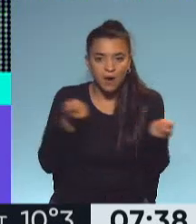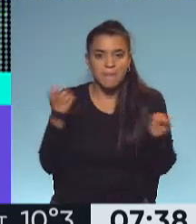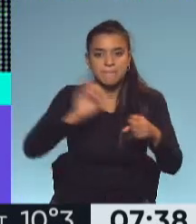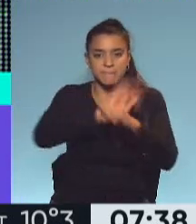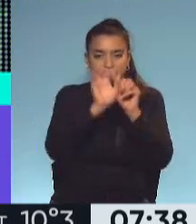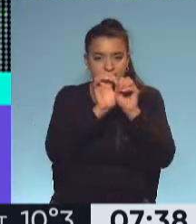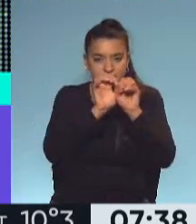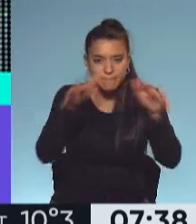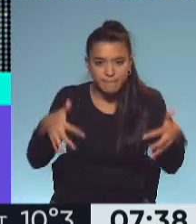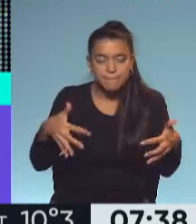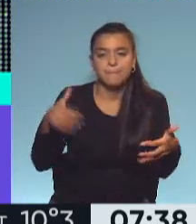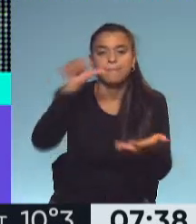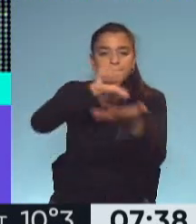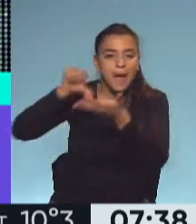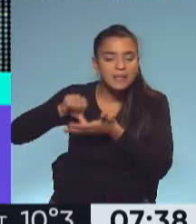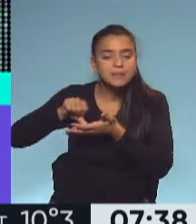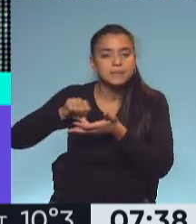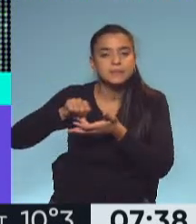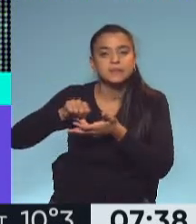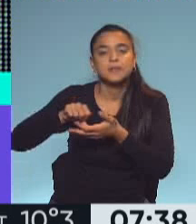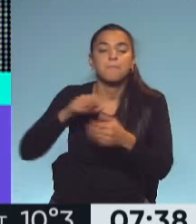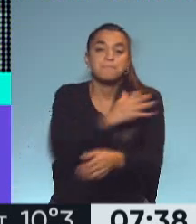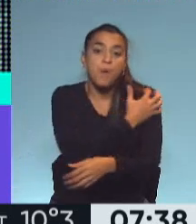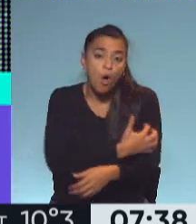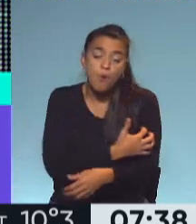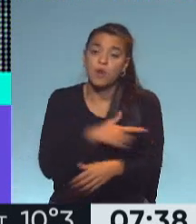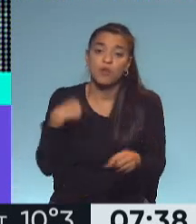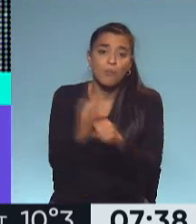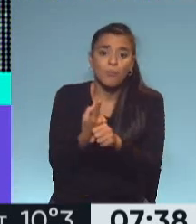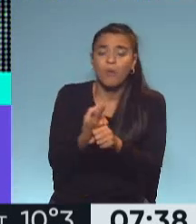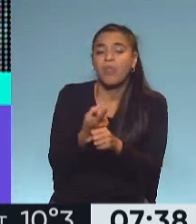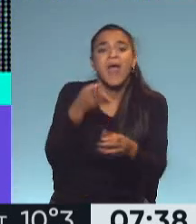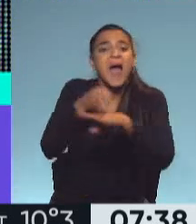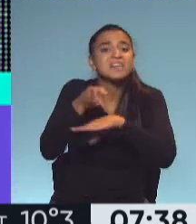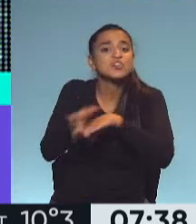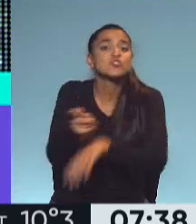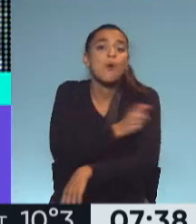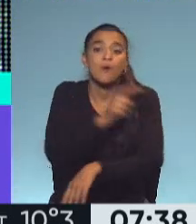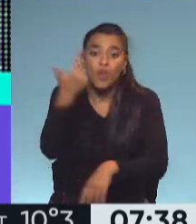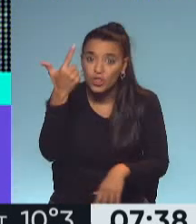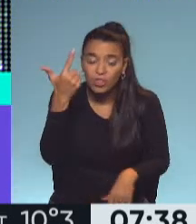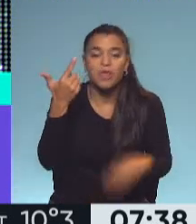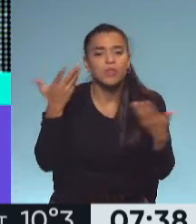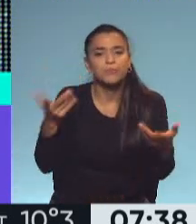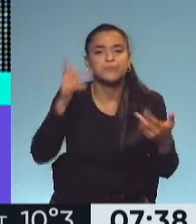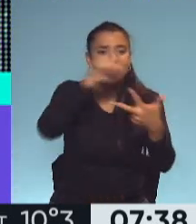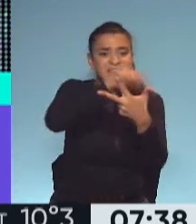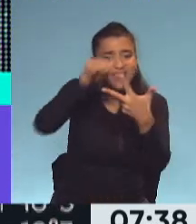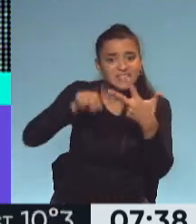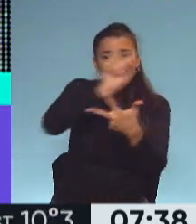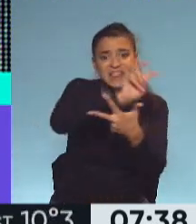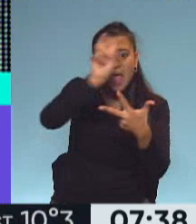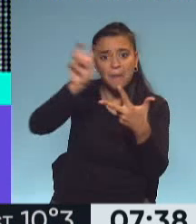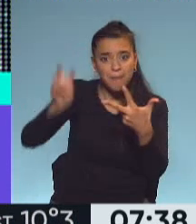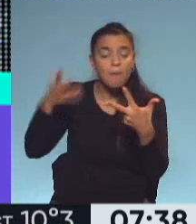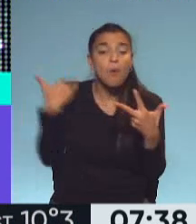países más pobres son los que tienen menos posibilidades de acceder a las vacunas. Digo, esta relación de estos tres temas, ¿es posible que se lo